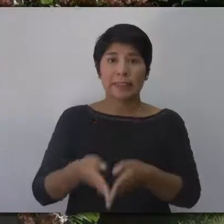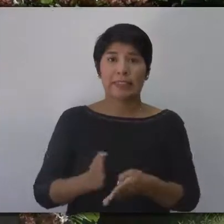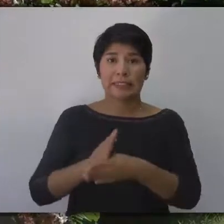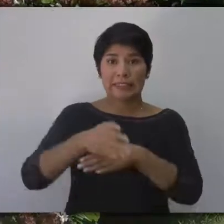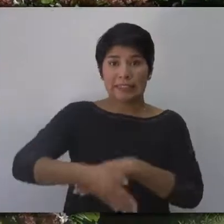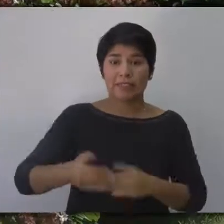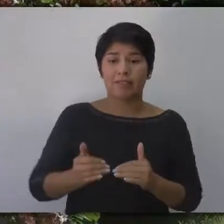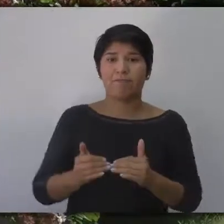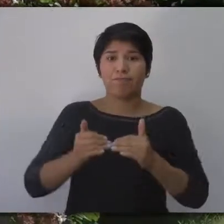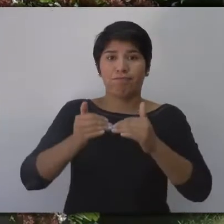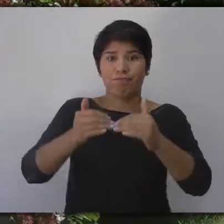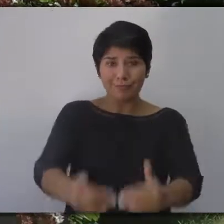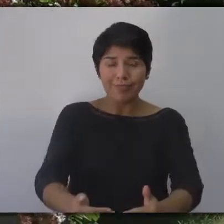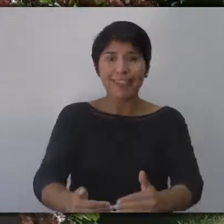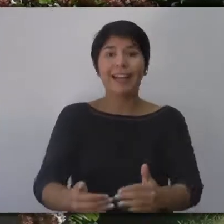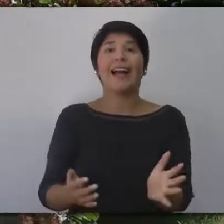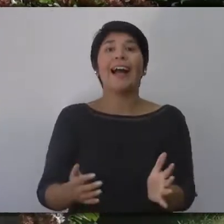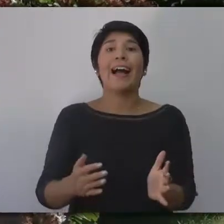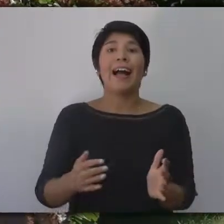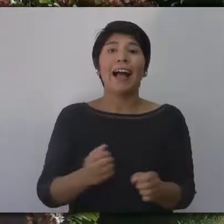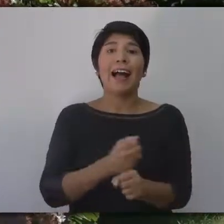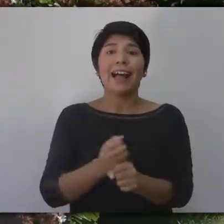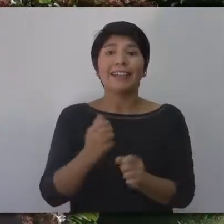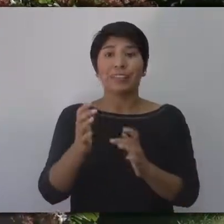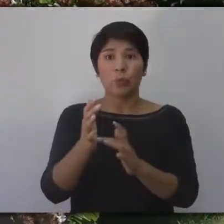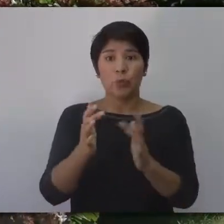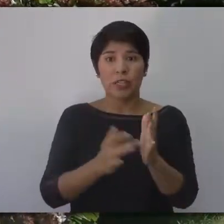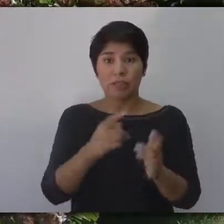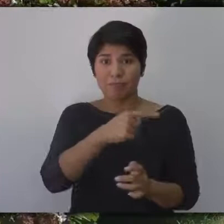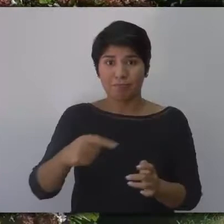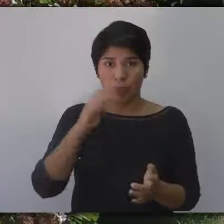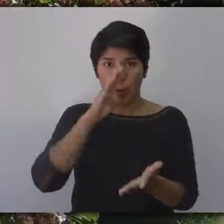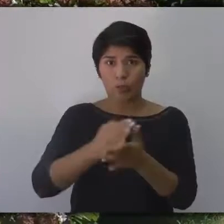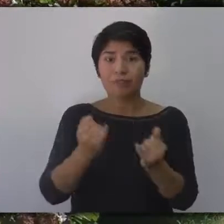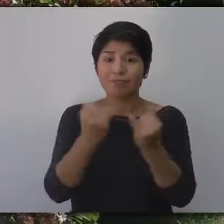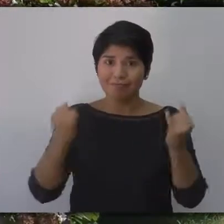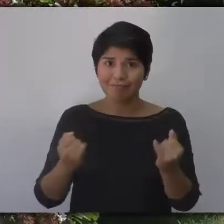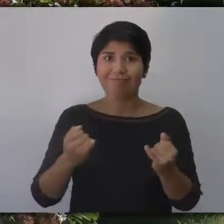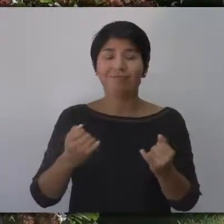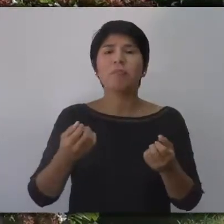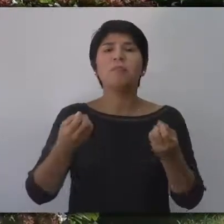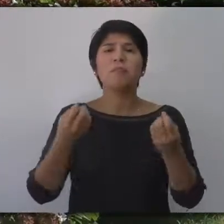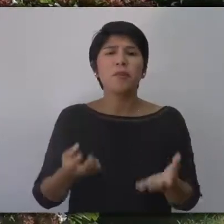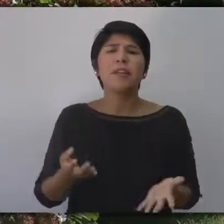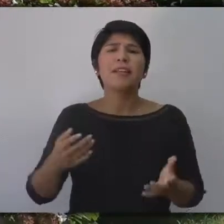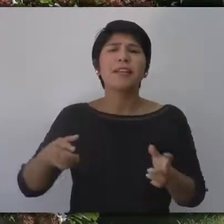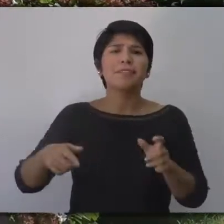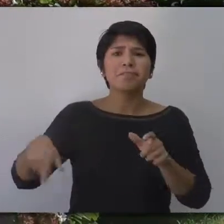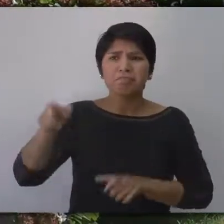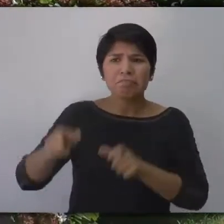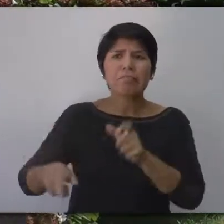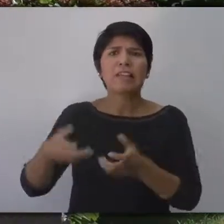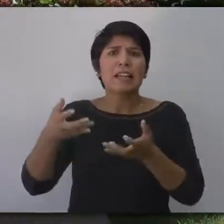Playa Accesible se extendió hasta el último día de Semana de Turismo o Semana Santa, debido a